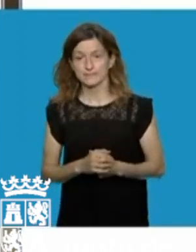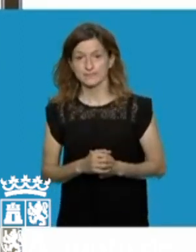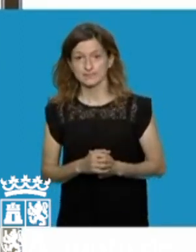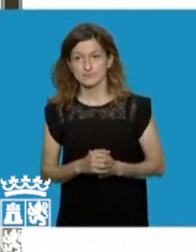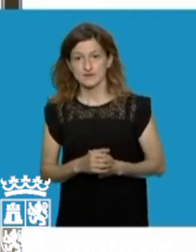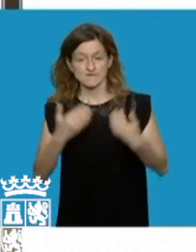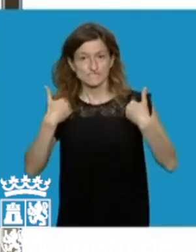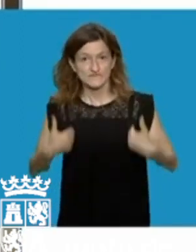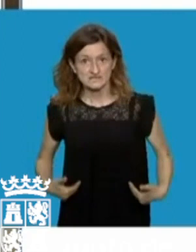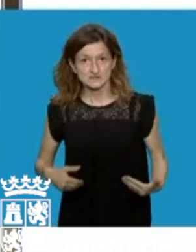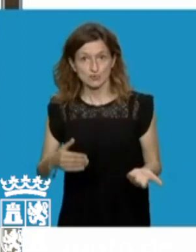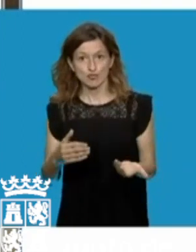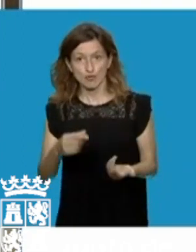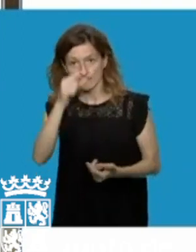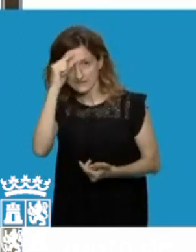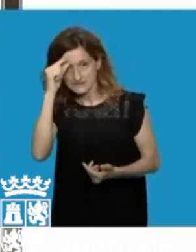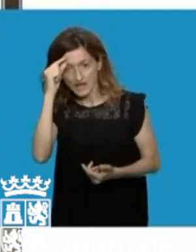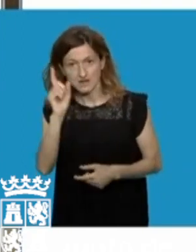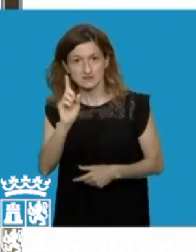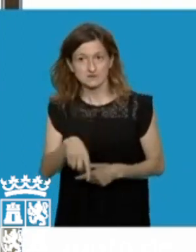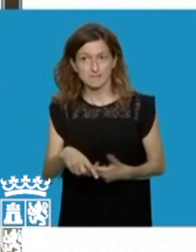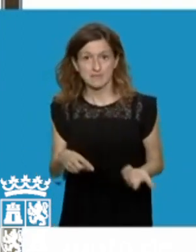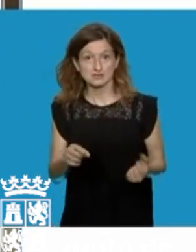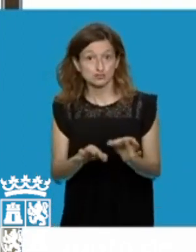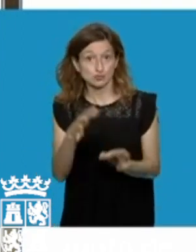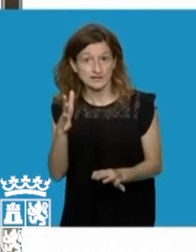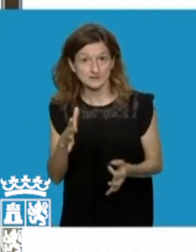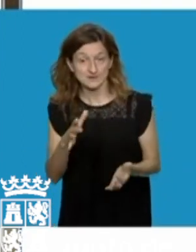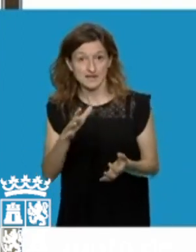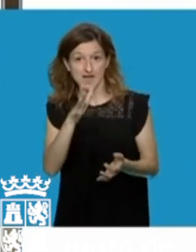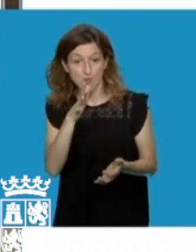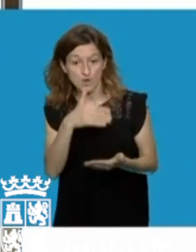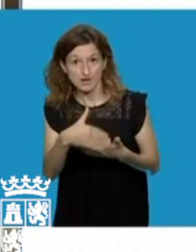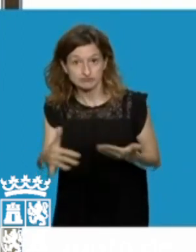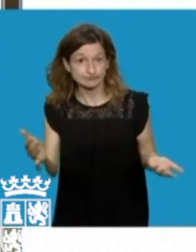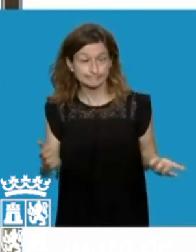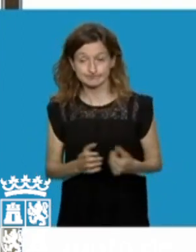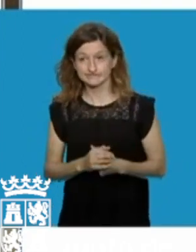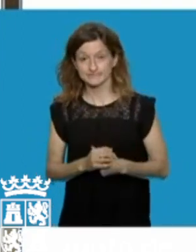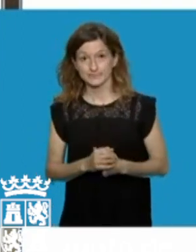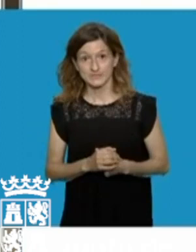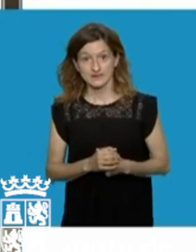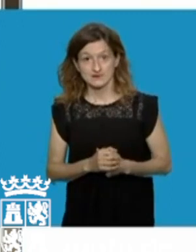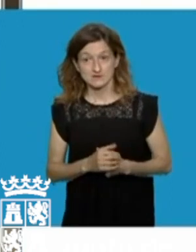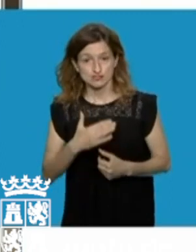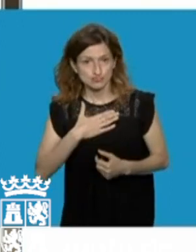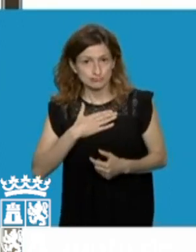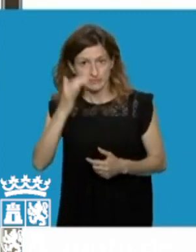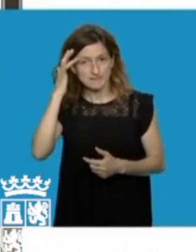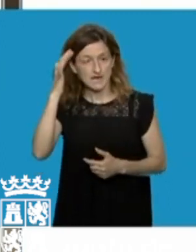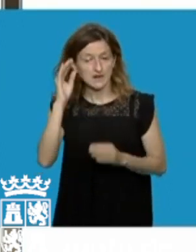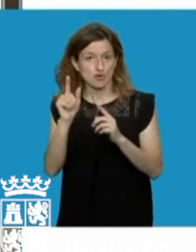El estado físico, mental y luego la suerte que tengas con el agua y con... Pero vamos, yo me imagino que